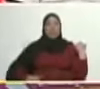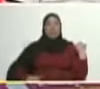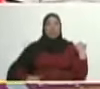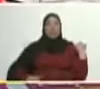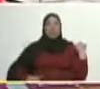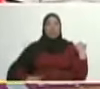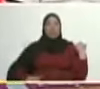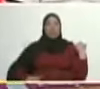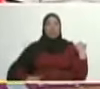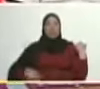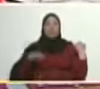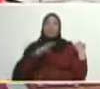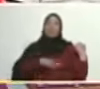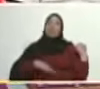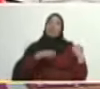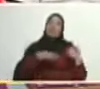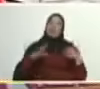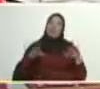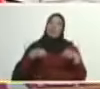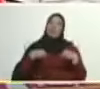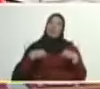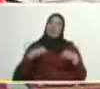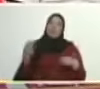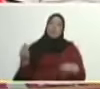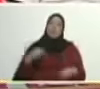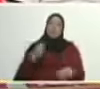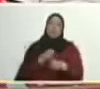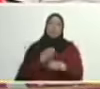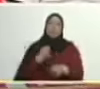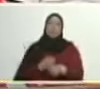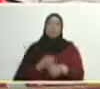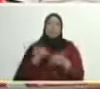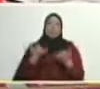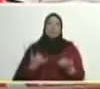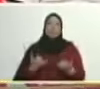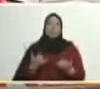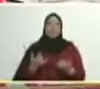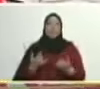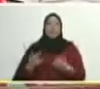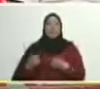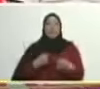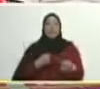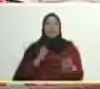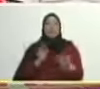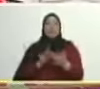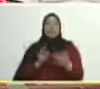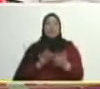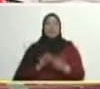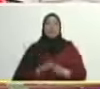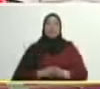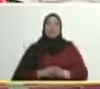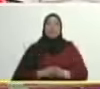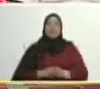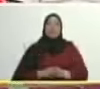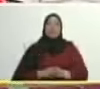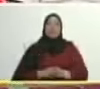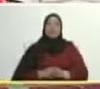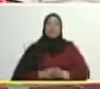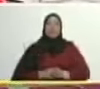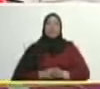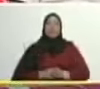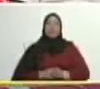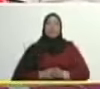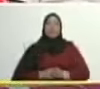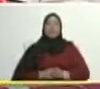que tomar en la mano la interconexión aérea